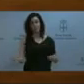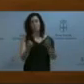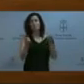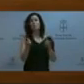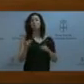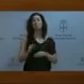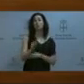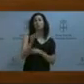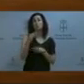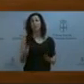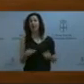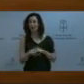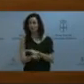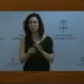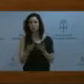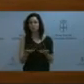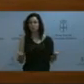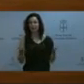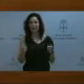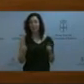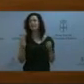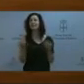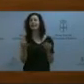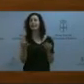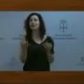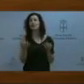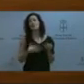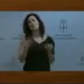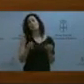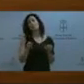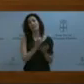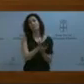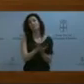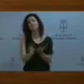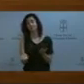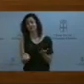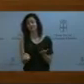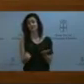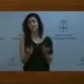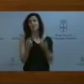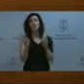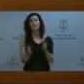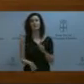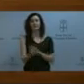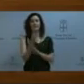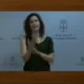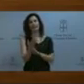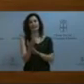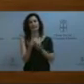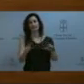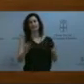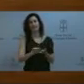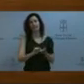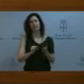los recursos disponibles en esta comunidad se puede plantear también de muchas otras formas, sin falta de crear más recursos y más